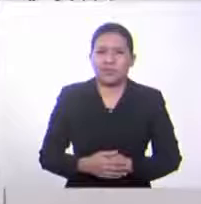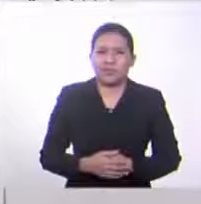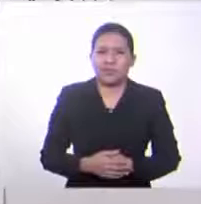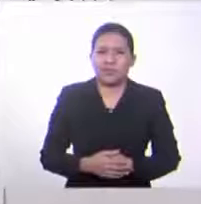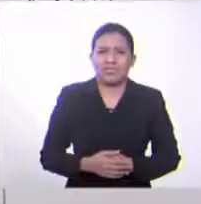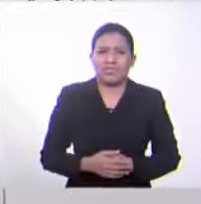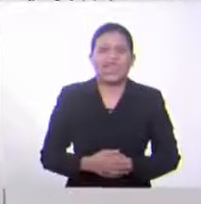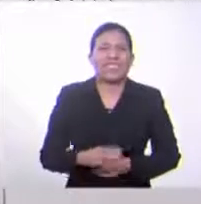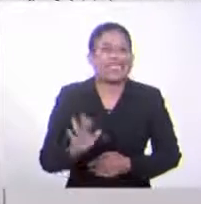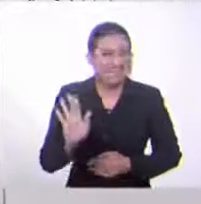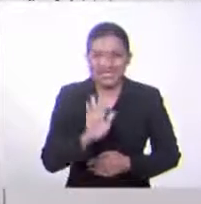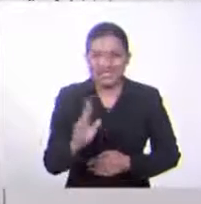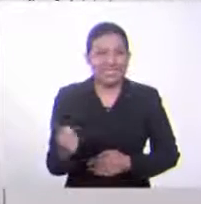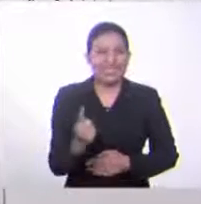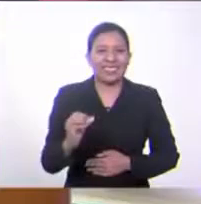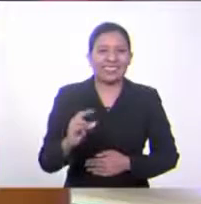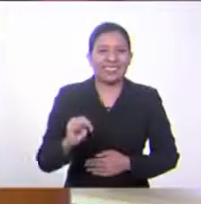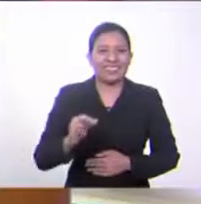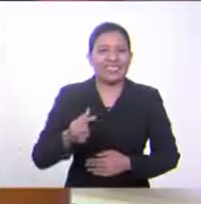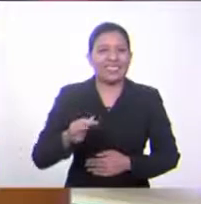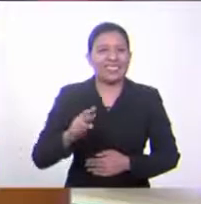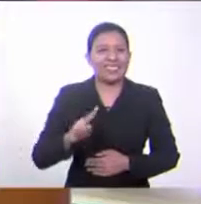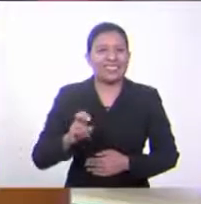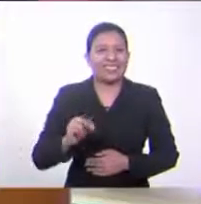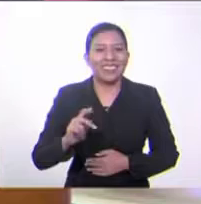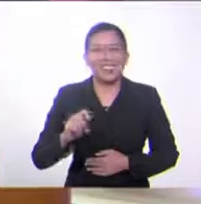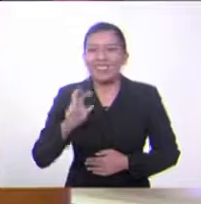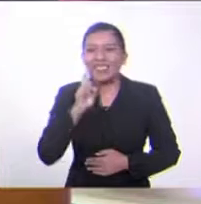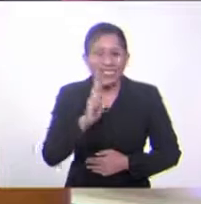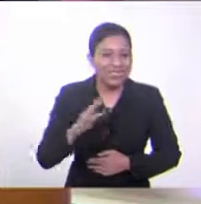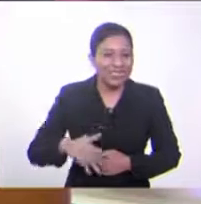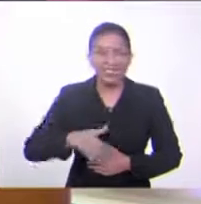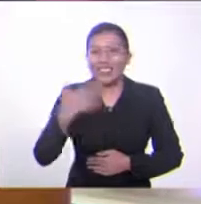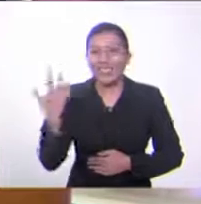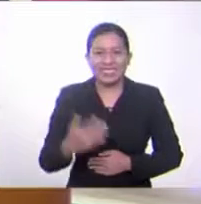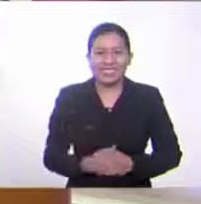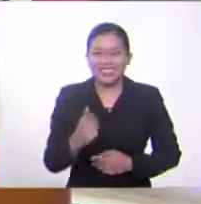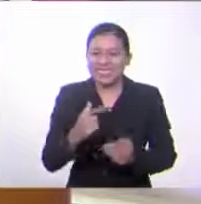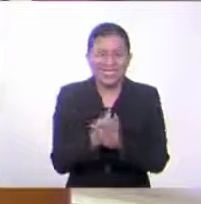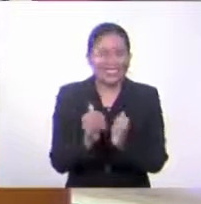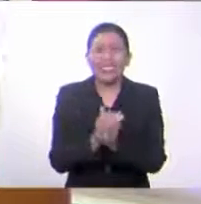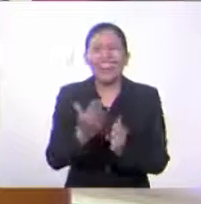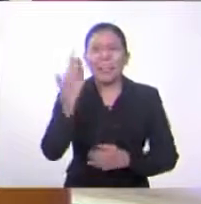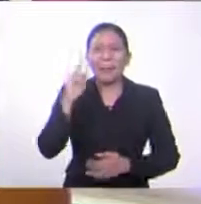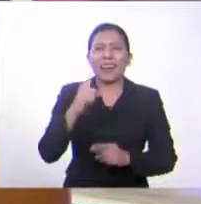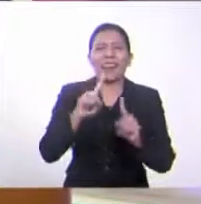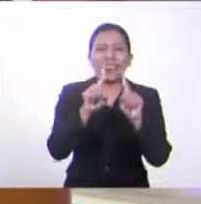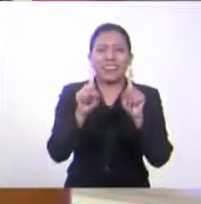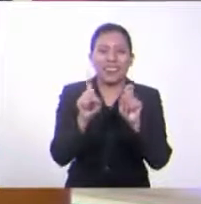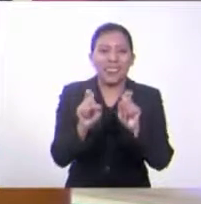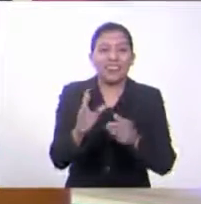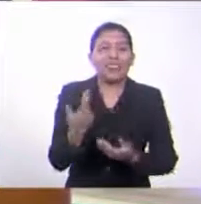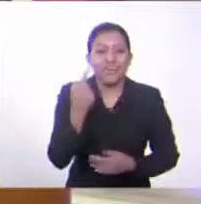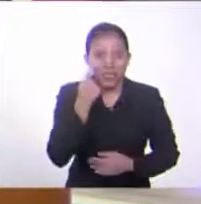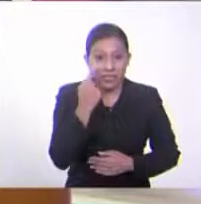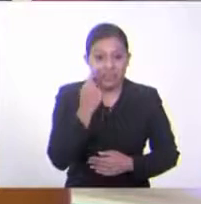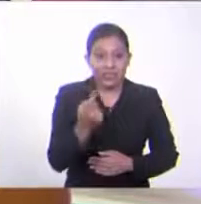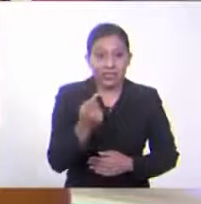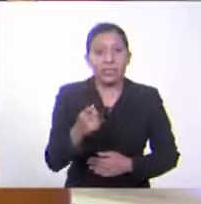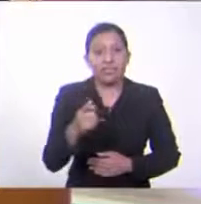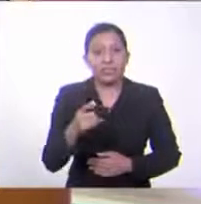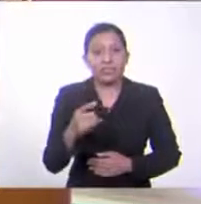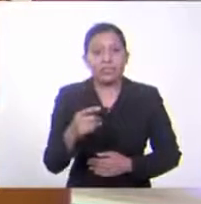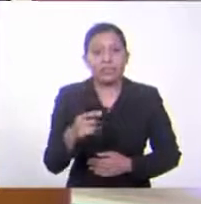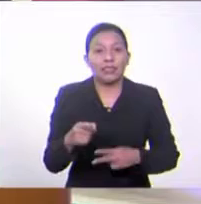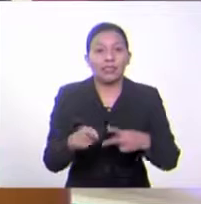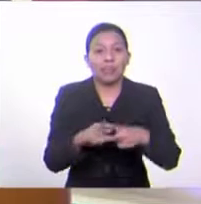que es congruente, ¿verdad? Aquí tenemos No solo que es tenemos- congruente, pero ¿cuál era el problema inicial que queríamos resolver? Lo que queríamos ver era que si estos ángulos